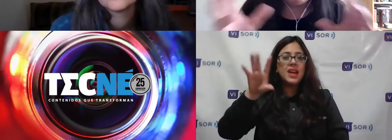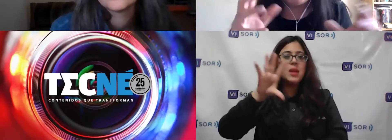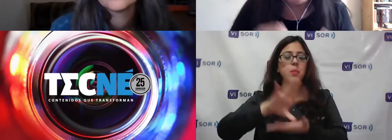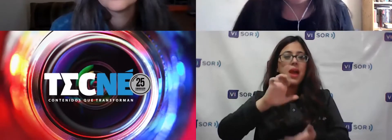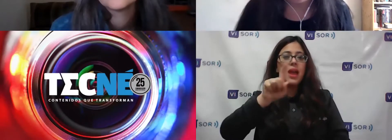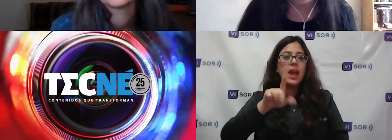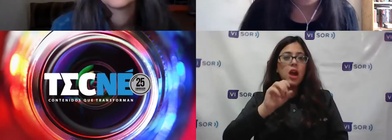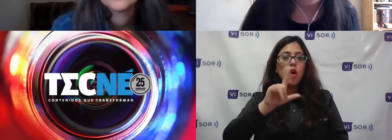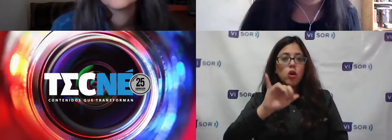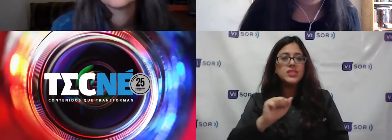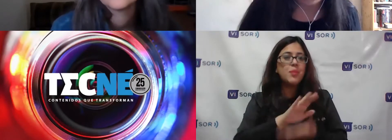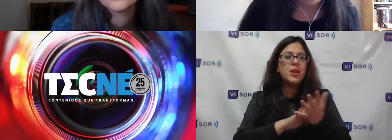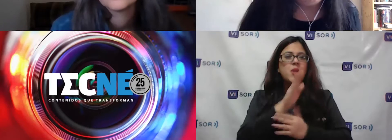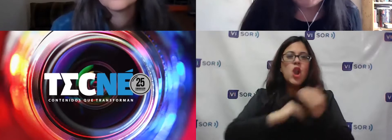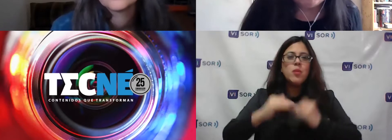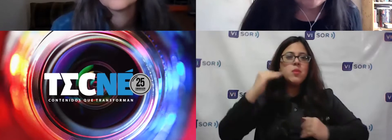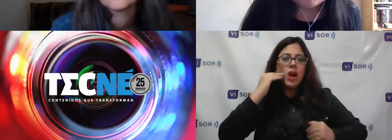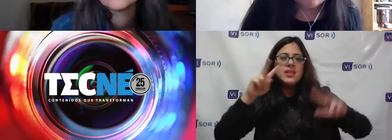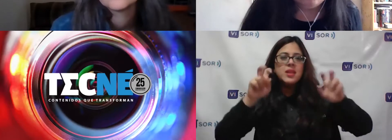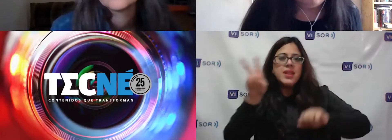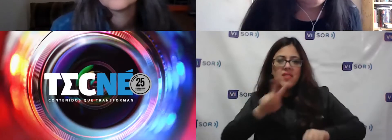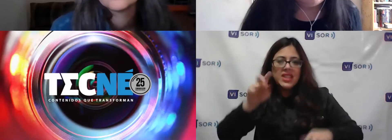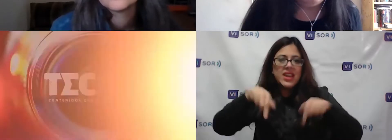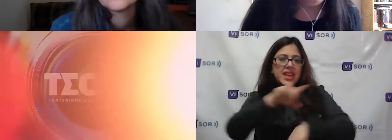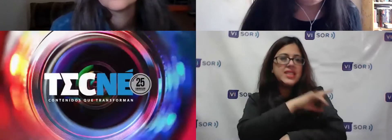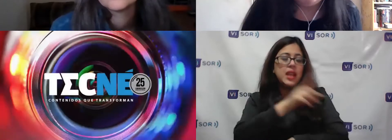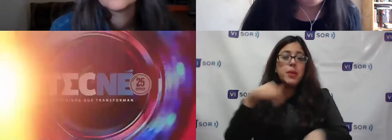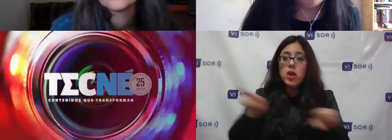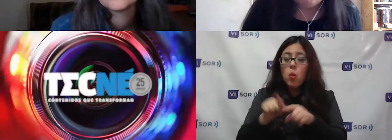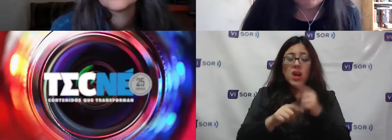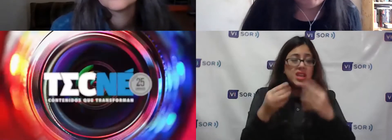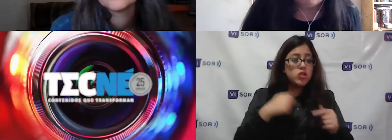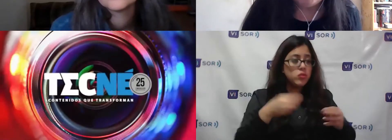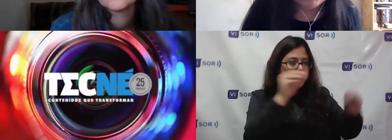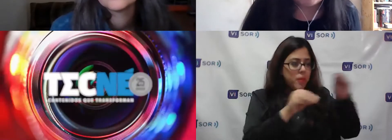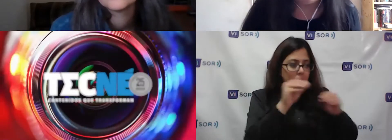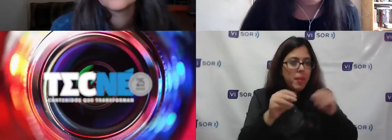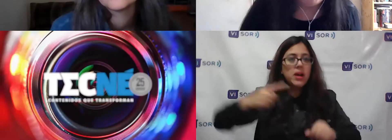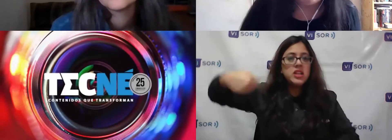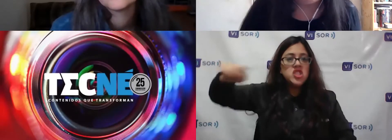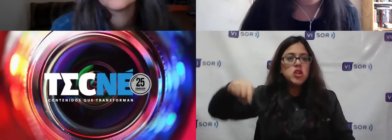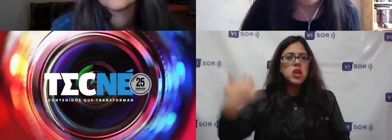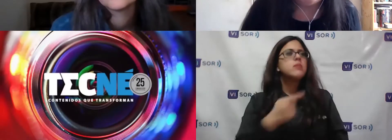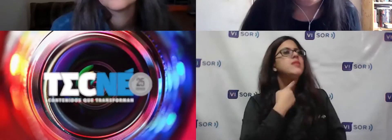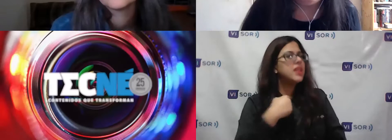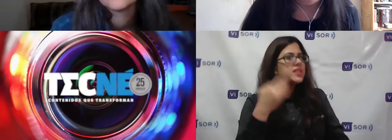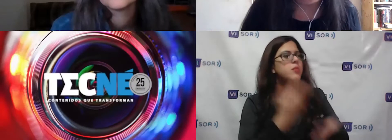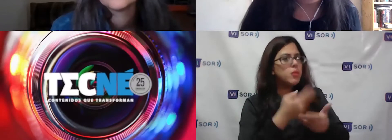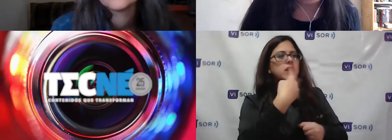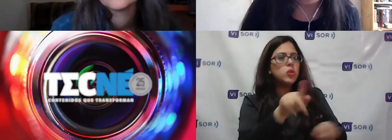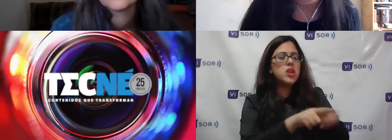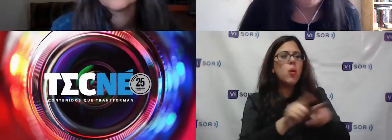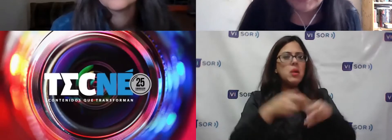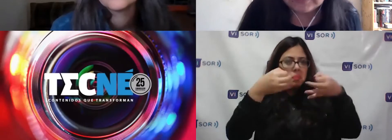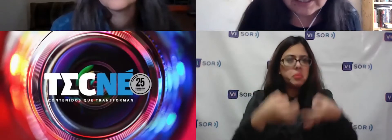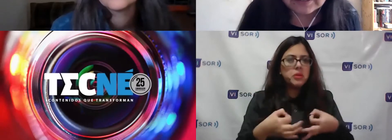valdivia por así decirlo y pese que está en desarrollo y nos dijeron queremos seguir la película nos interesa su propuesta su temática esperado y de hecho